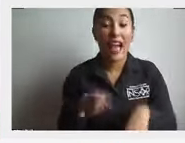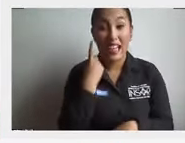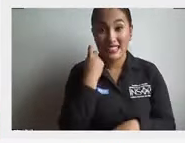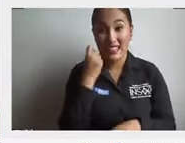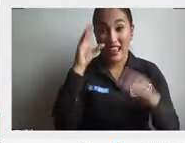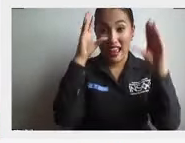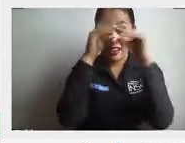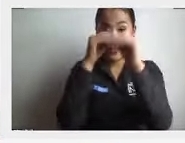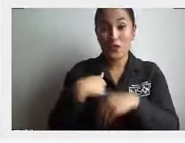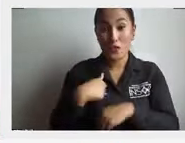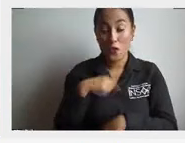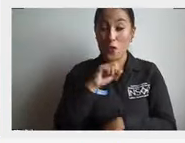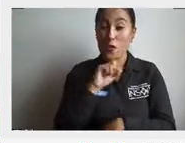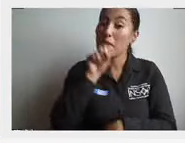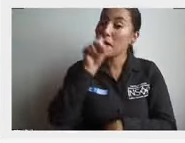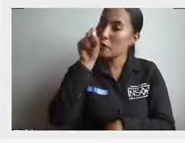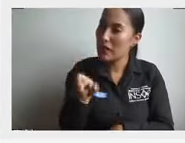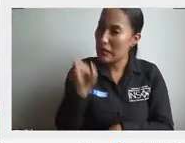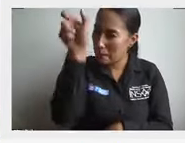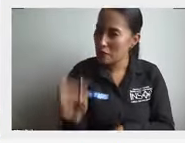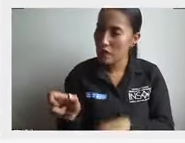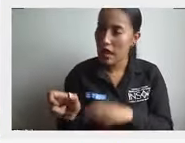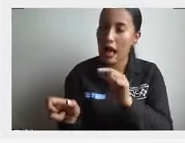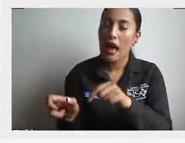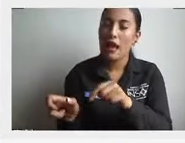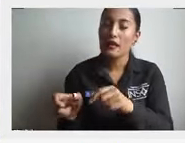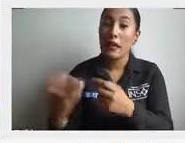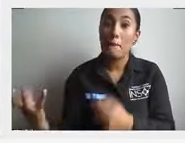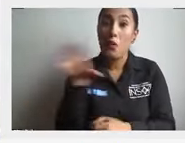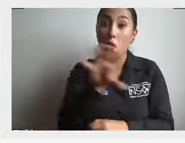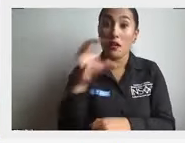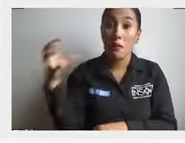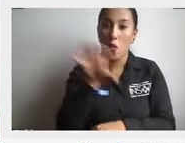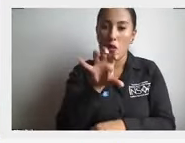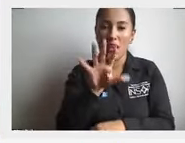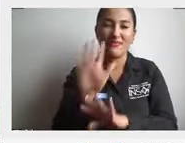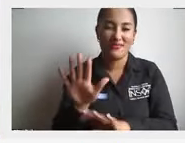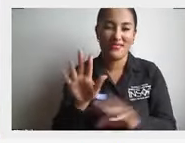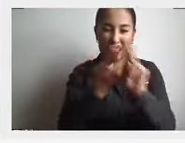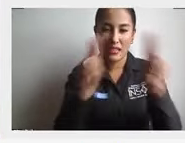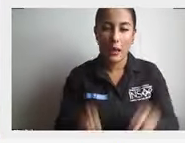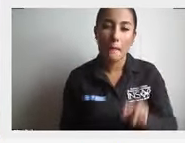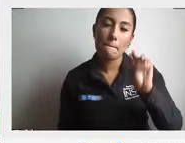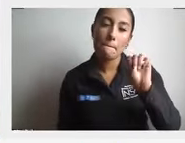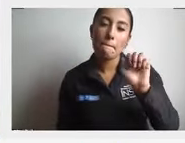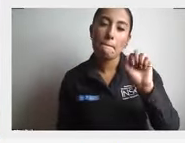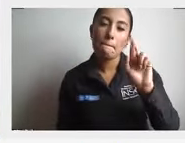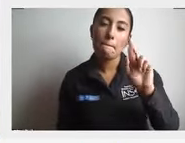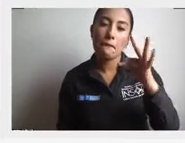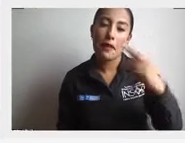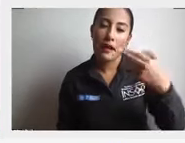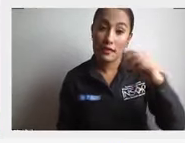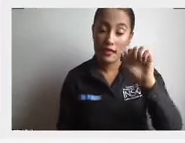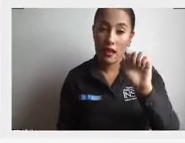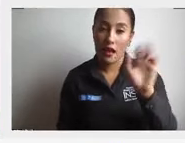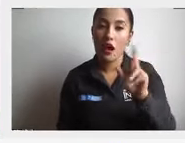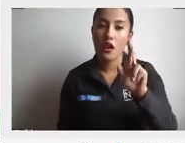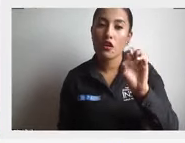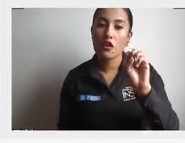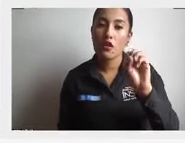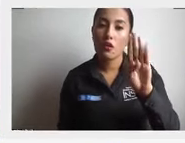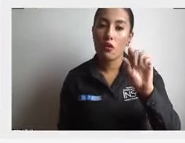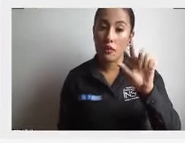preguntaba a una persona que publica muchas cosas también en internet, que se llama Marta Robles, que ustedes la pueden buscar. Ella